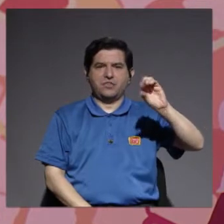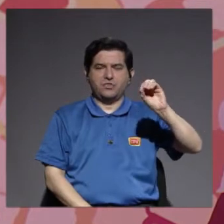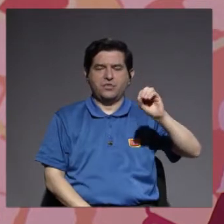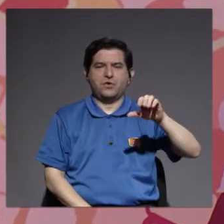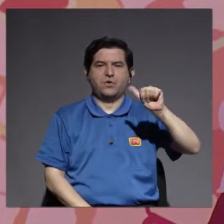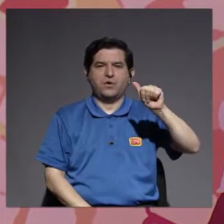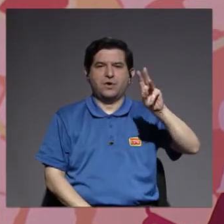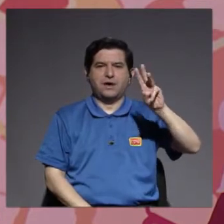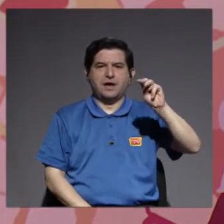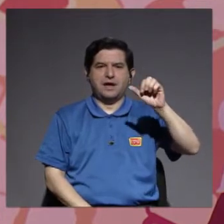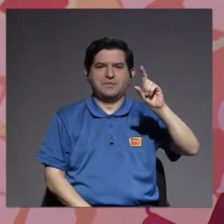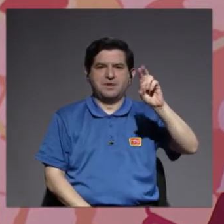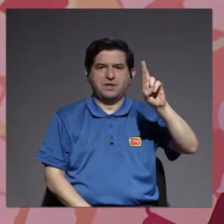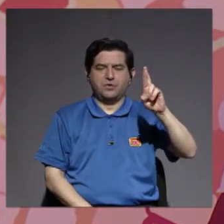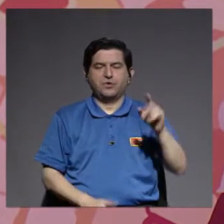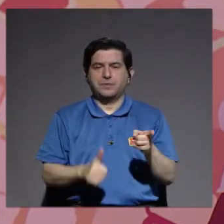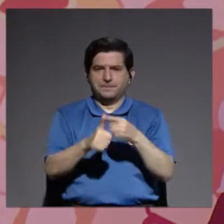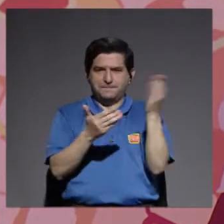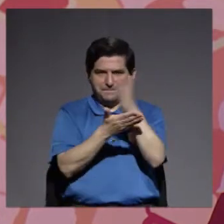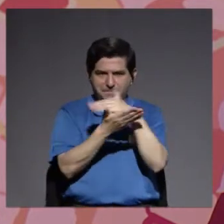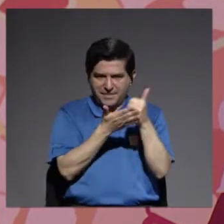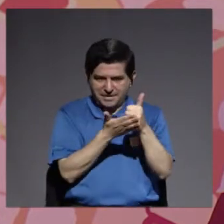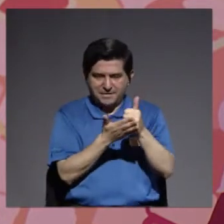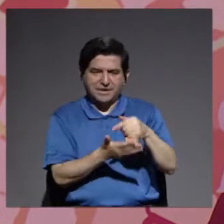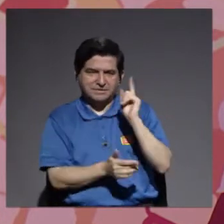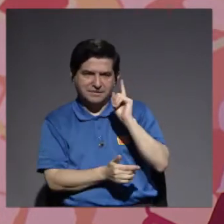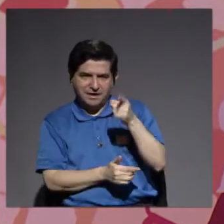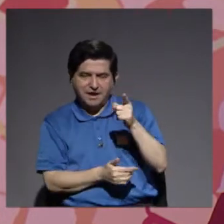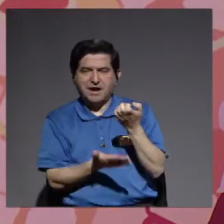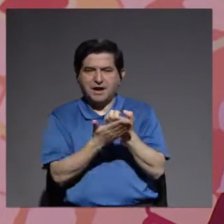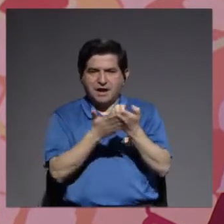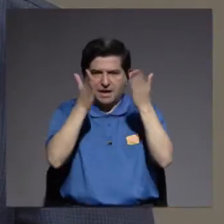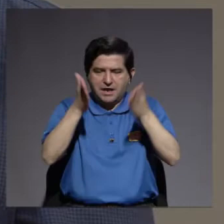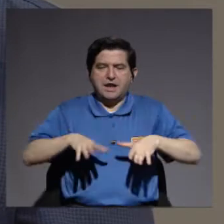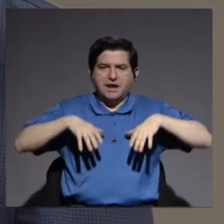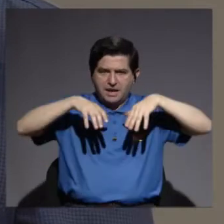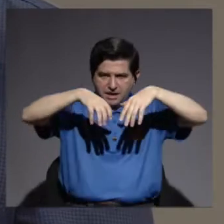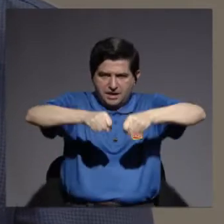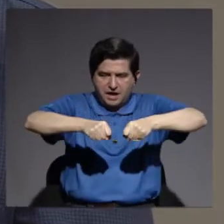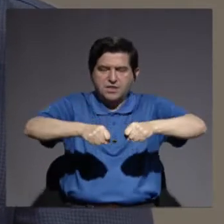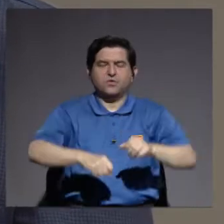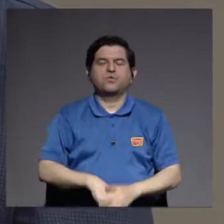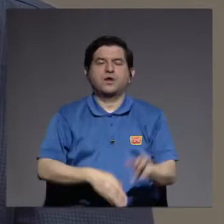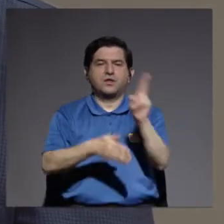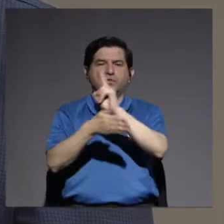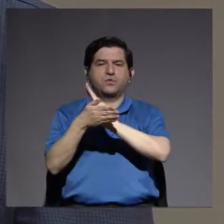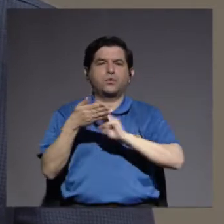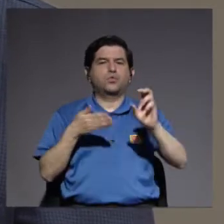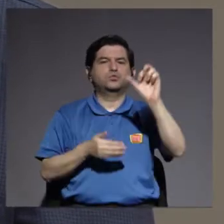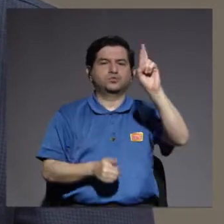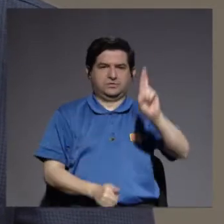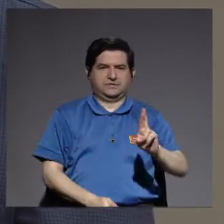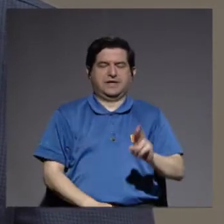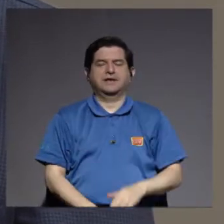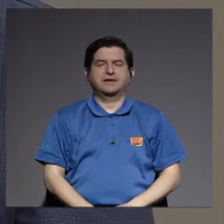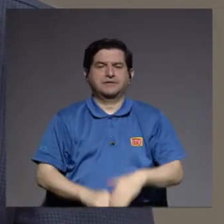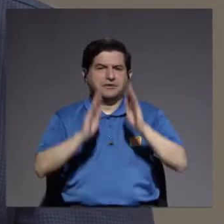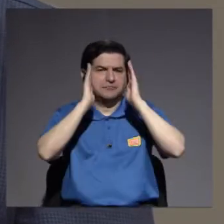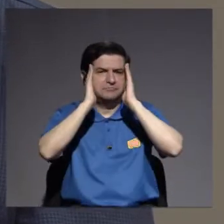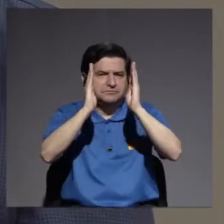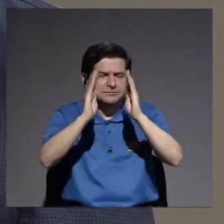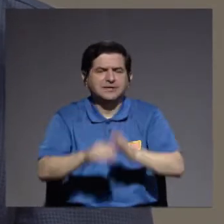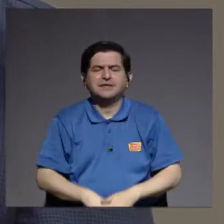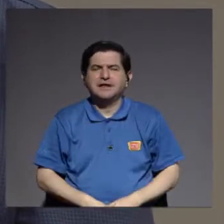el investigador Alejandro Amador Zamora, economista graduado de la Universidad de Costa Rica, abordará